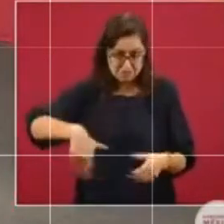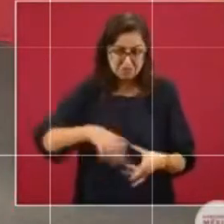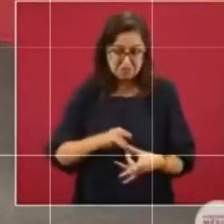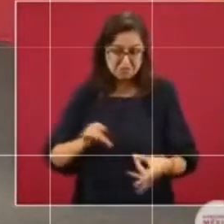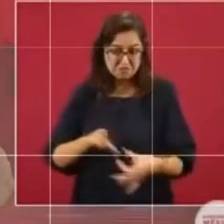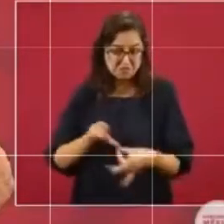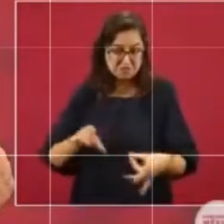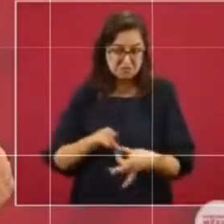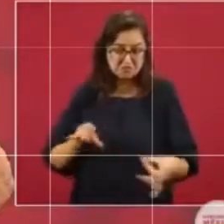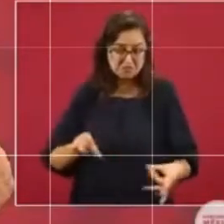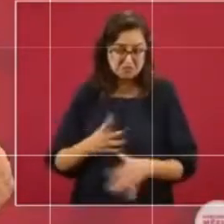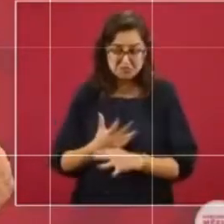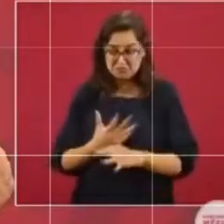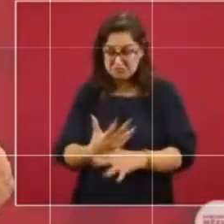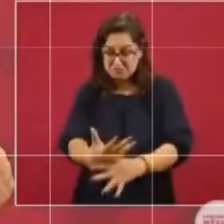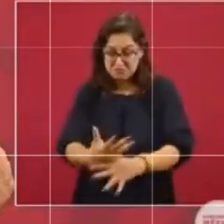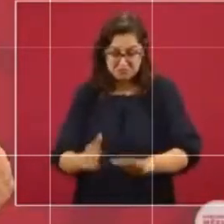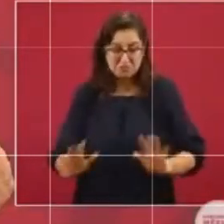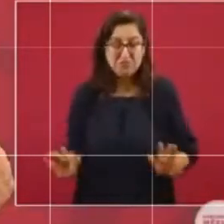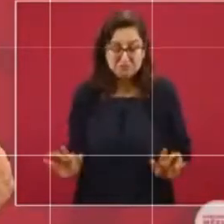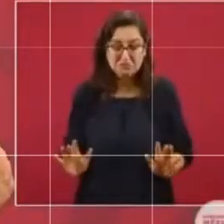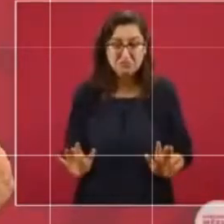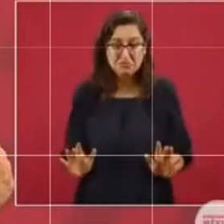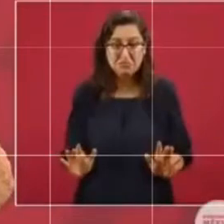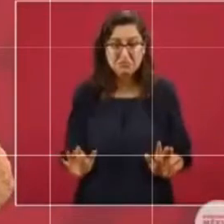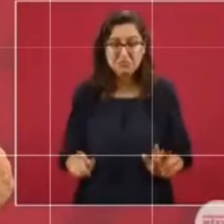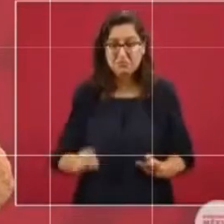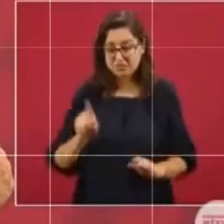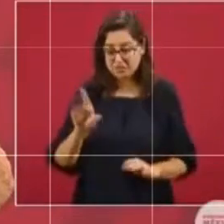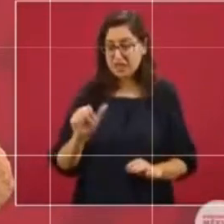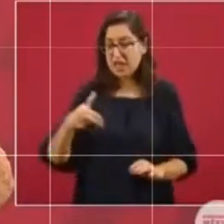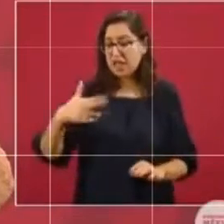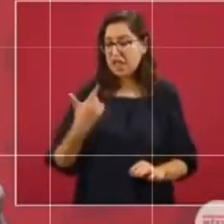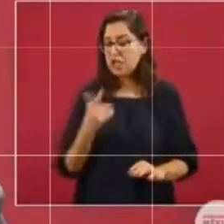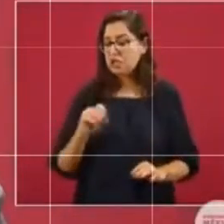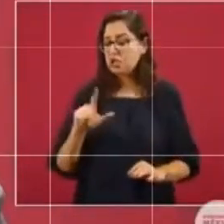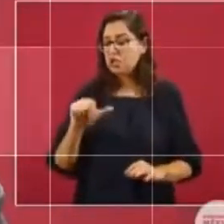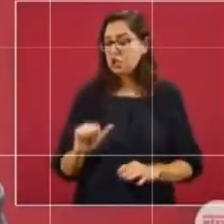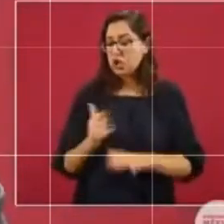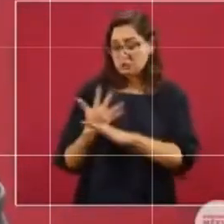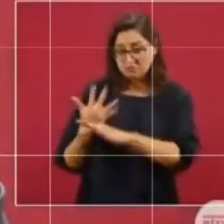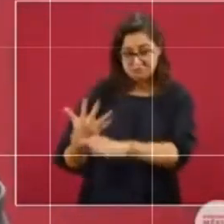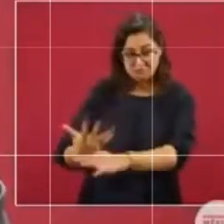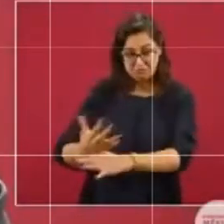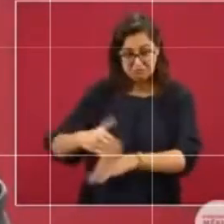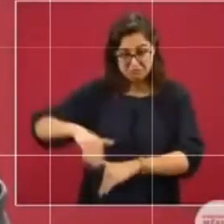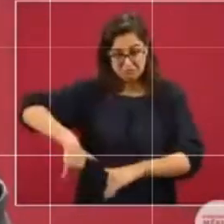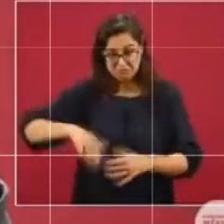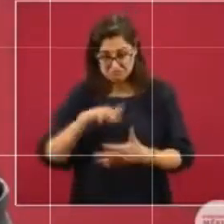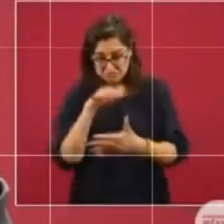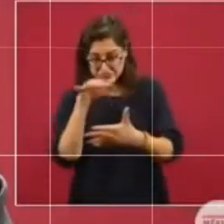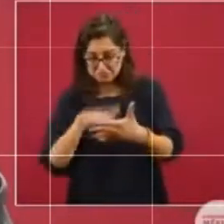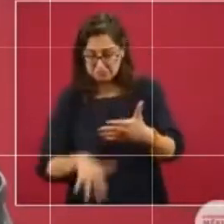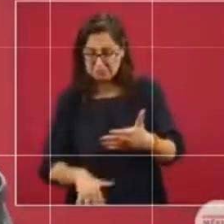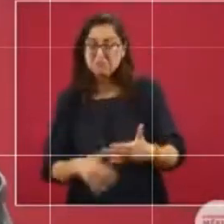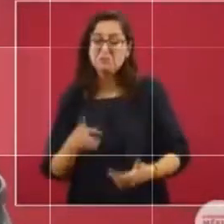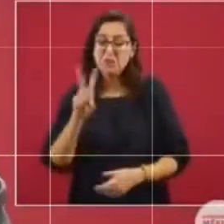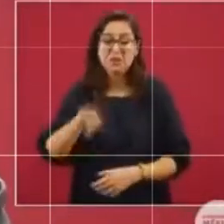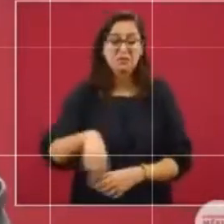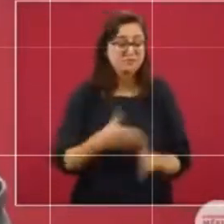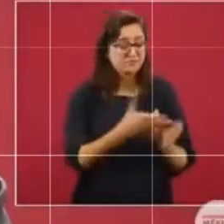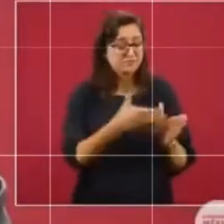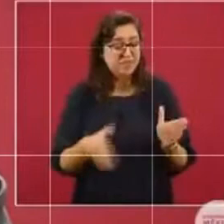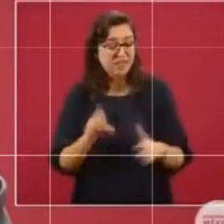estás afirmando, y lo dice Canchola en su artículo, durante 36